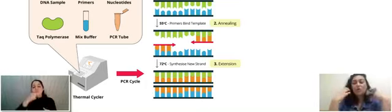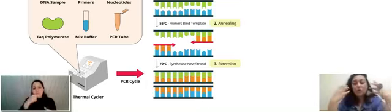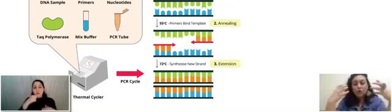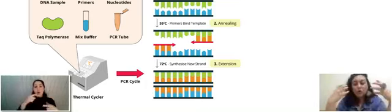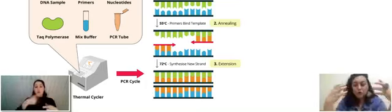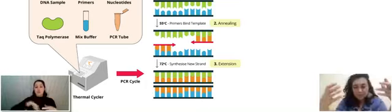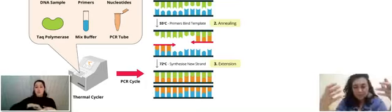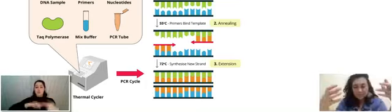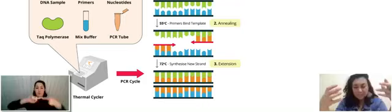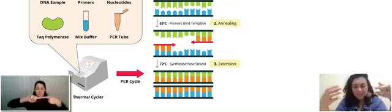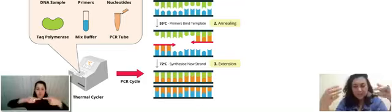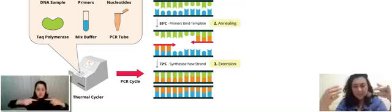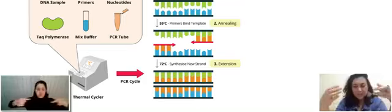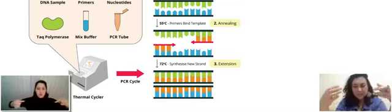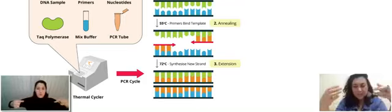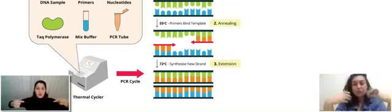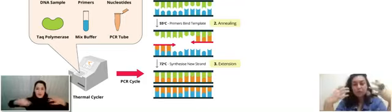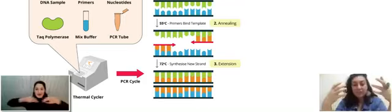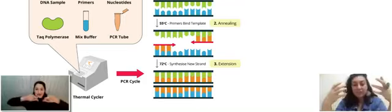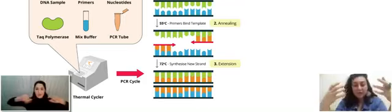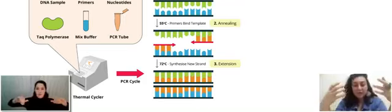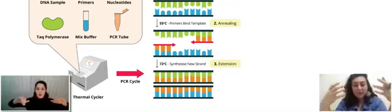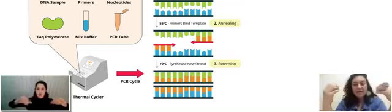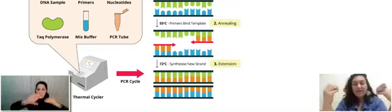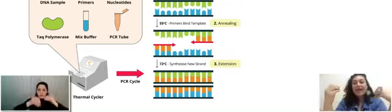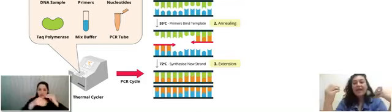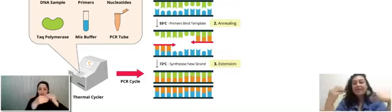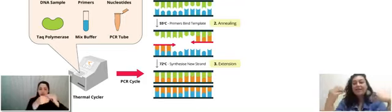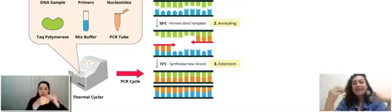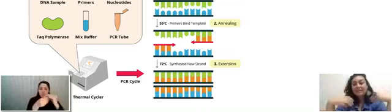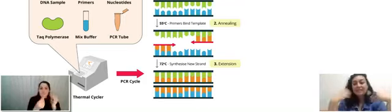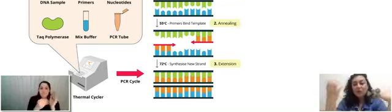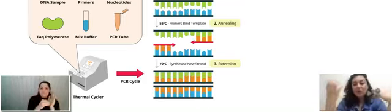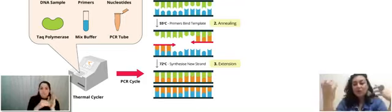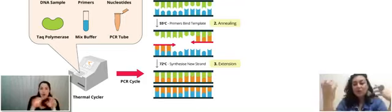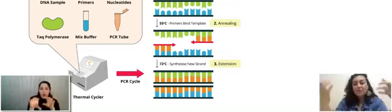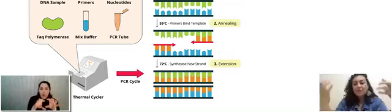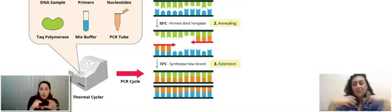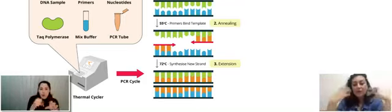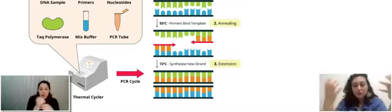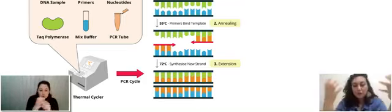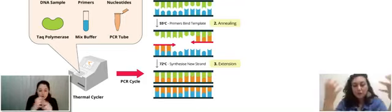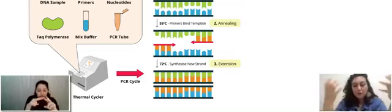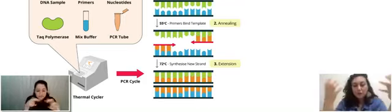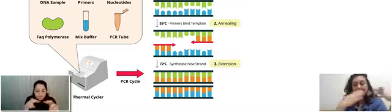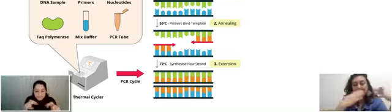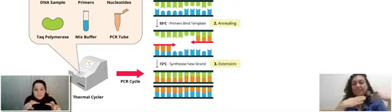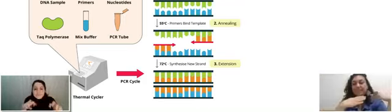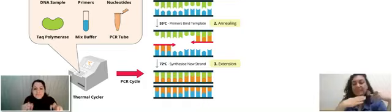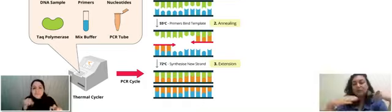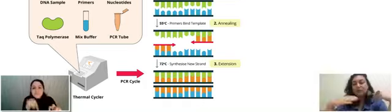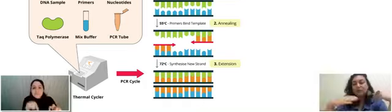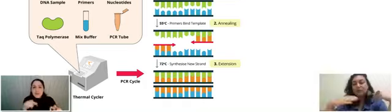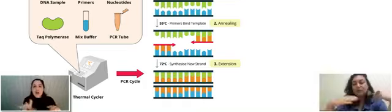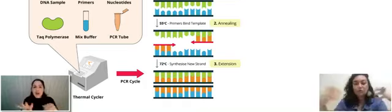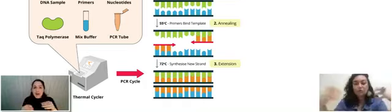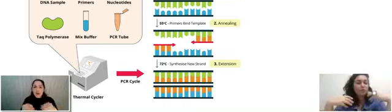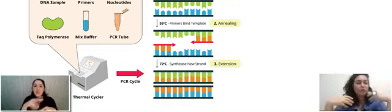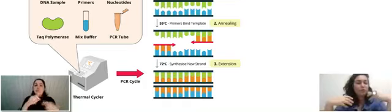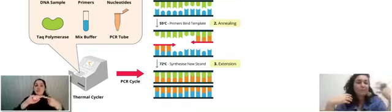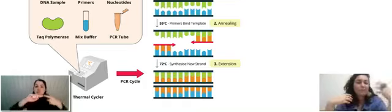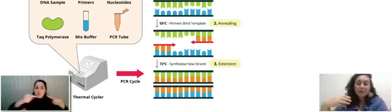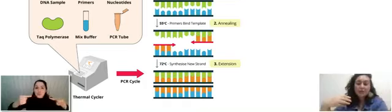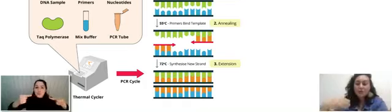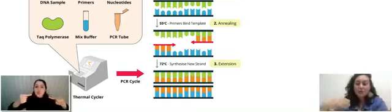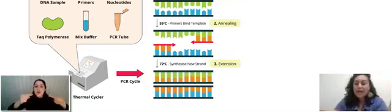copias de ese fragmento después de un ciclo. Al siguiente ciclo podemos obtener 4 copias y así sucesivamente. Entonces, una PCR